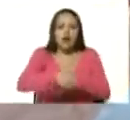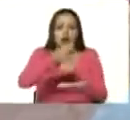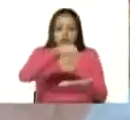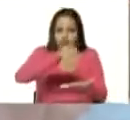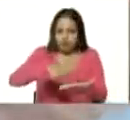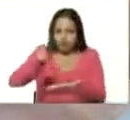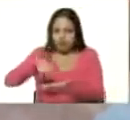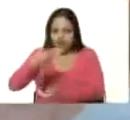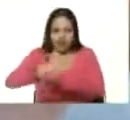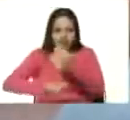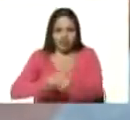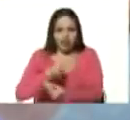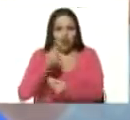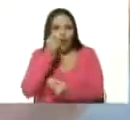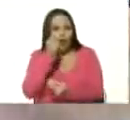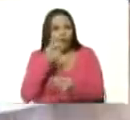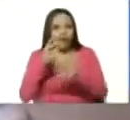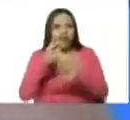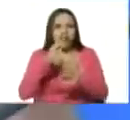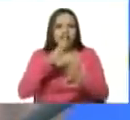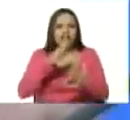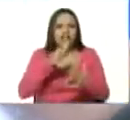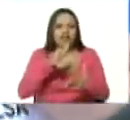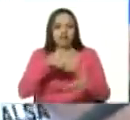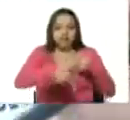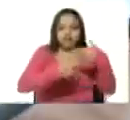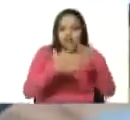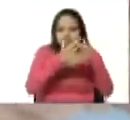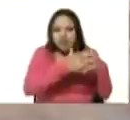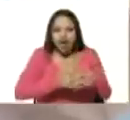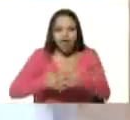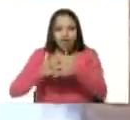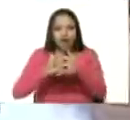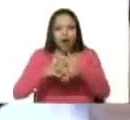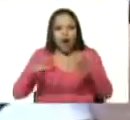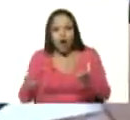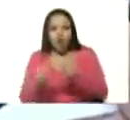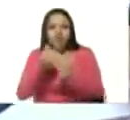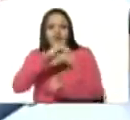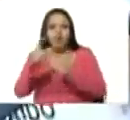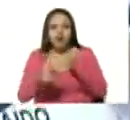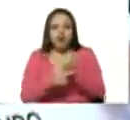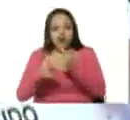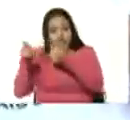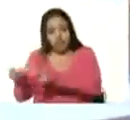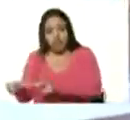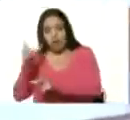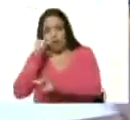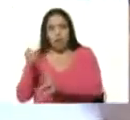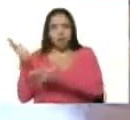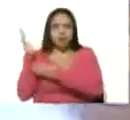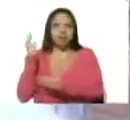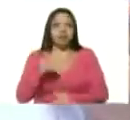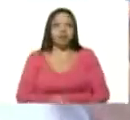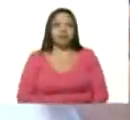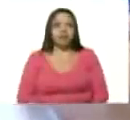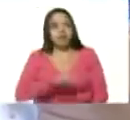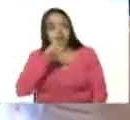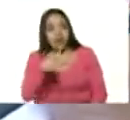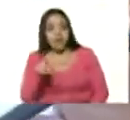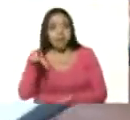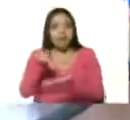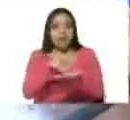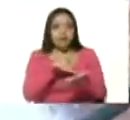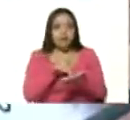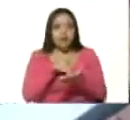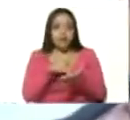contrato tenebroso entre un mercenario llamado Jordan Goodrow, Juan Guaidó y Sergio Vergara. También participaron en esa